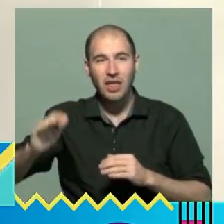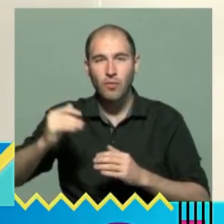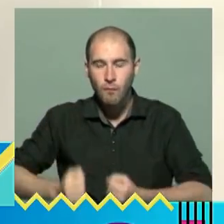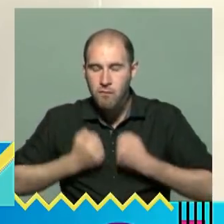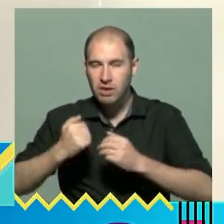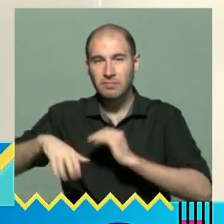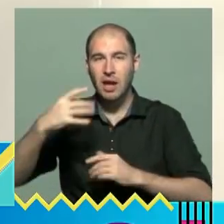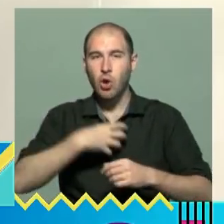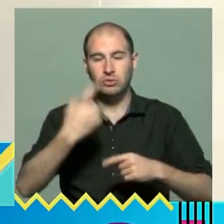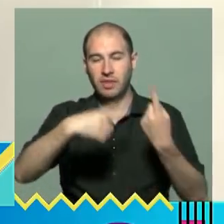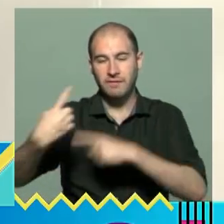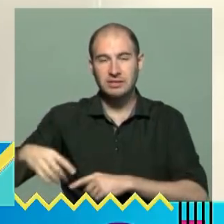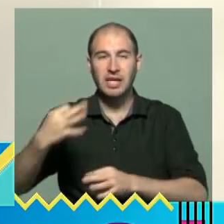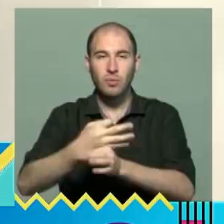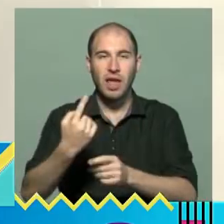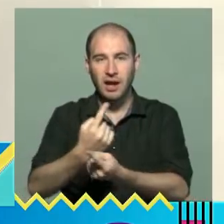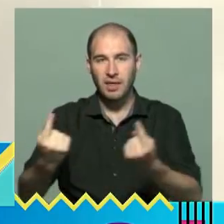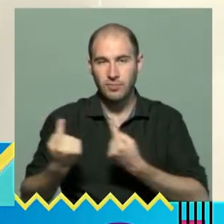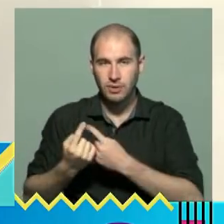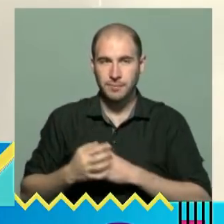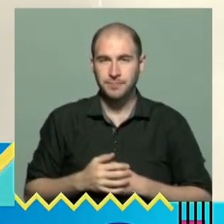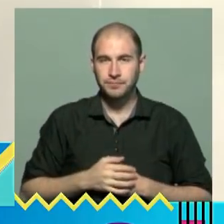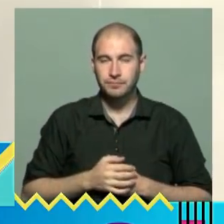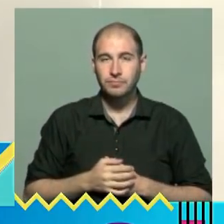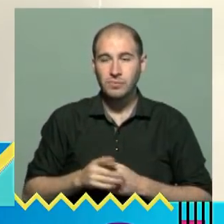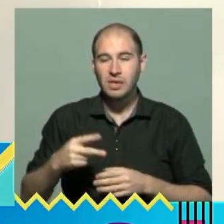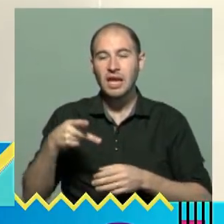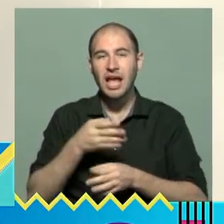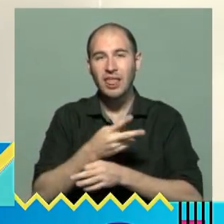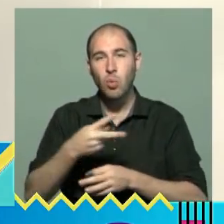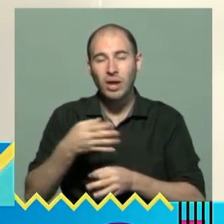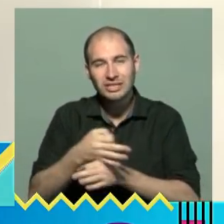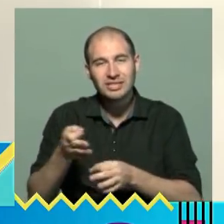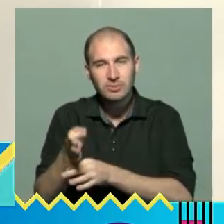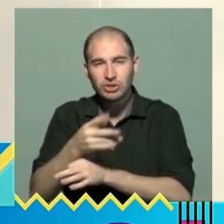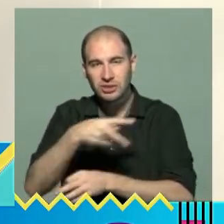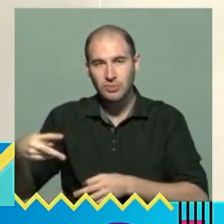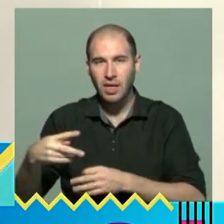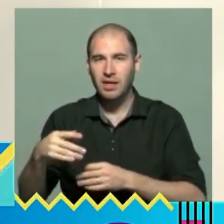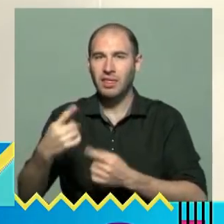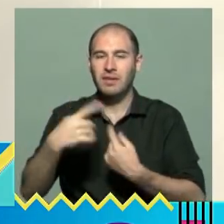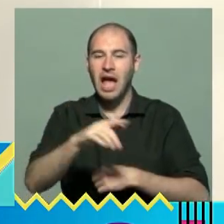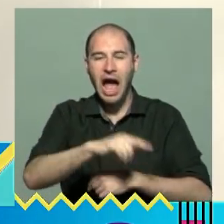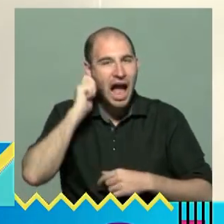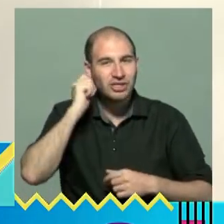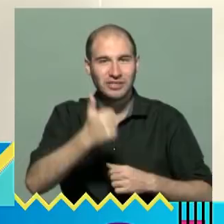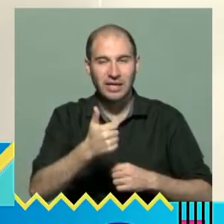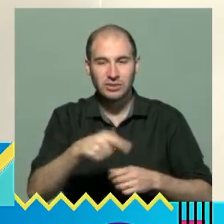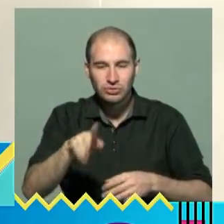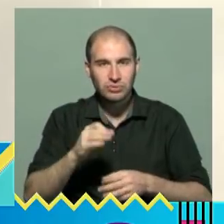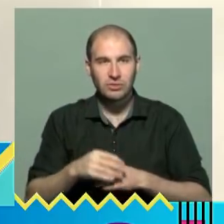intensidad en cada curso, en cada escuela, de educación sexual. O sea, no creo que a un niño de 6 años le